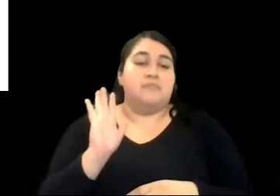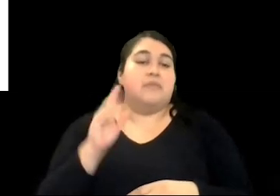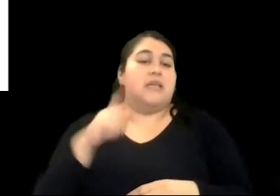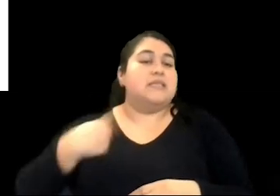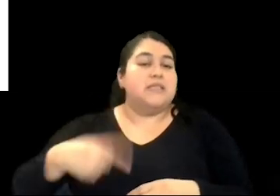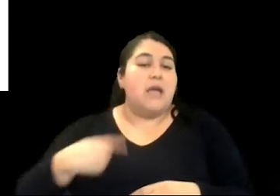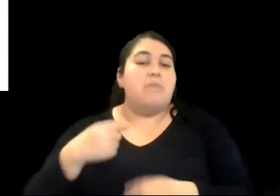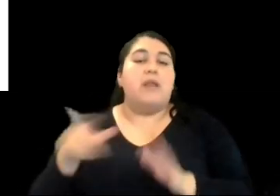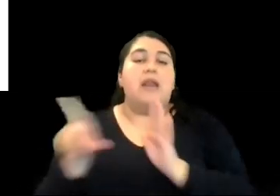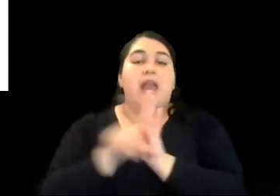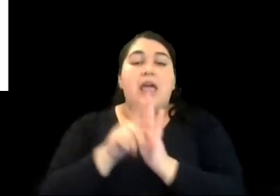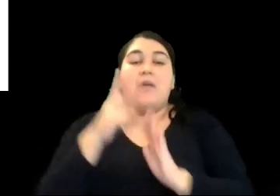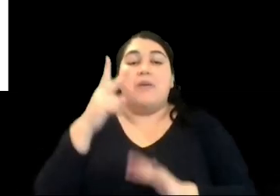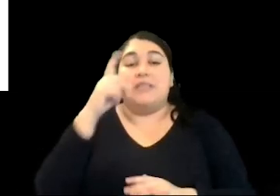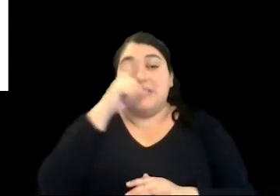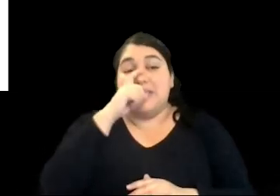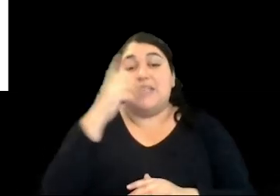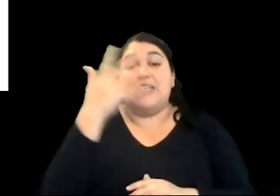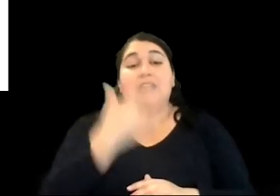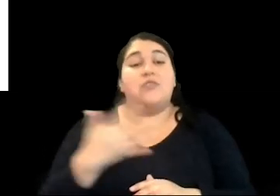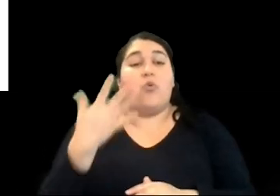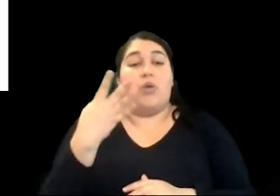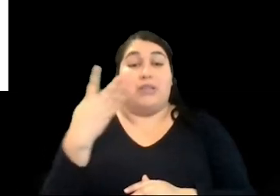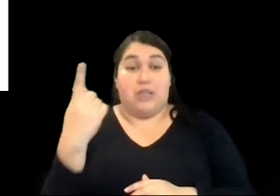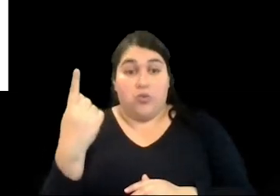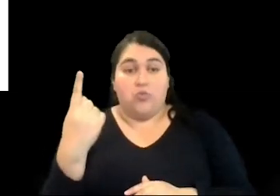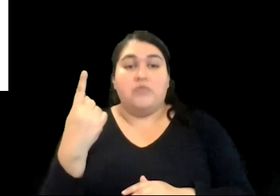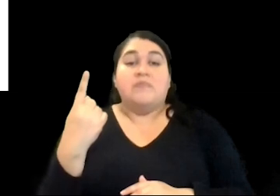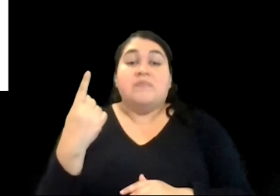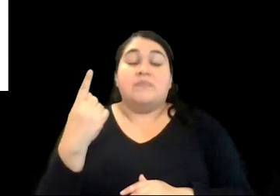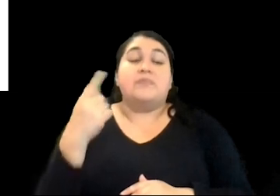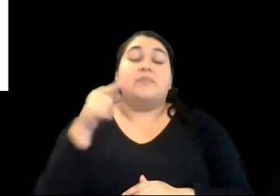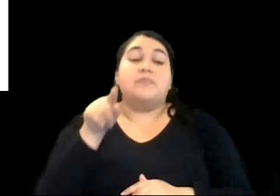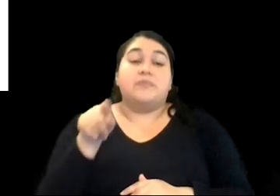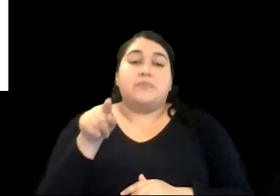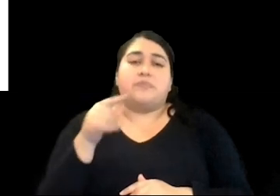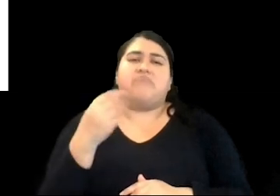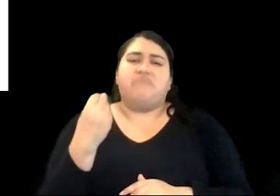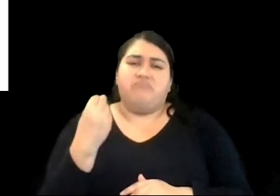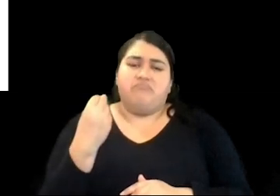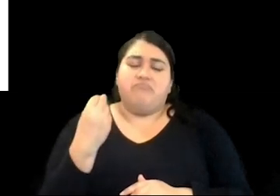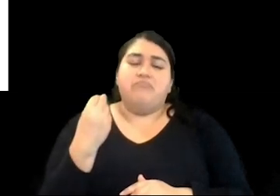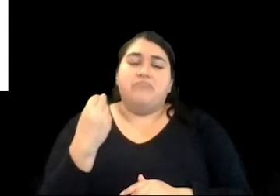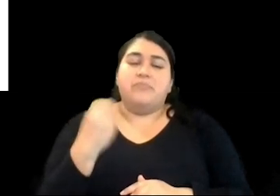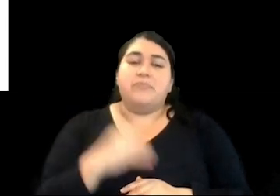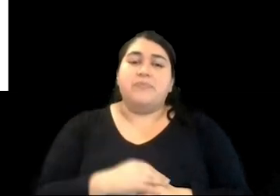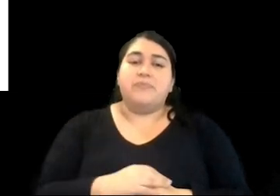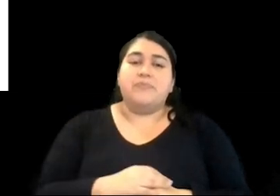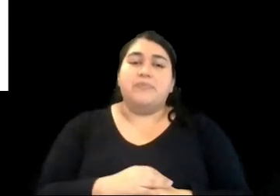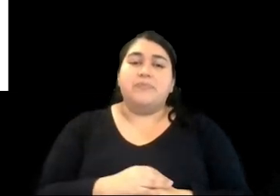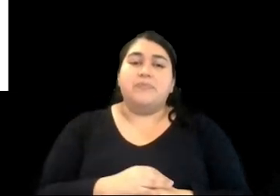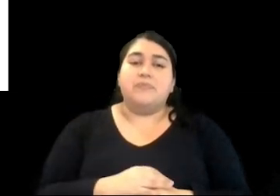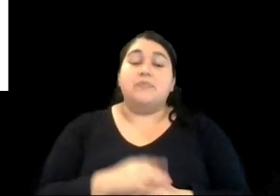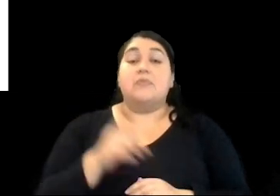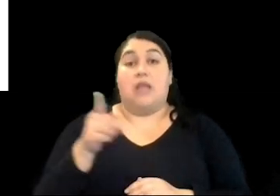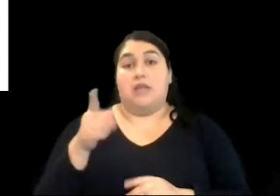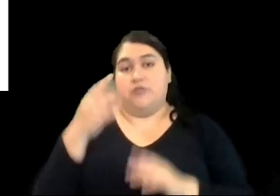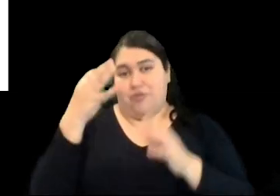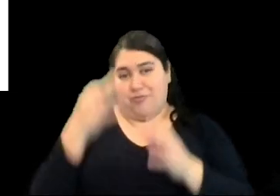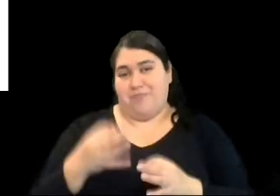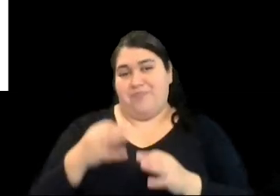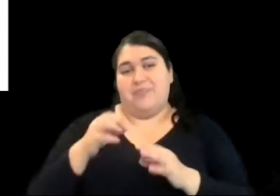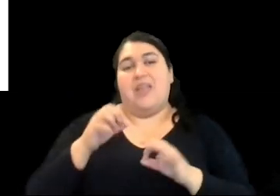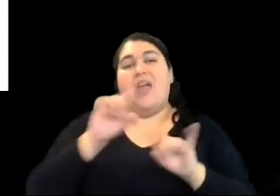ley 27.541, y esto está extraído textual de la página